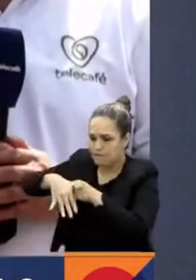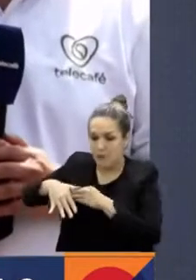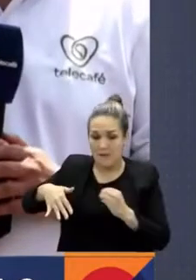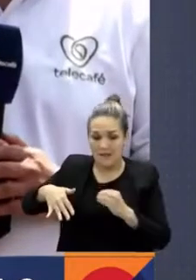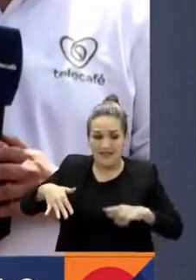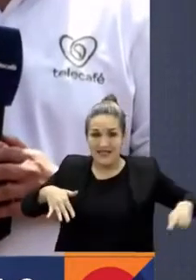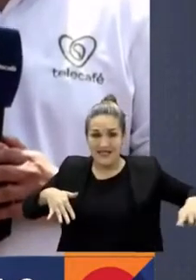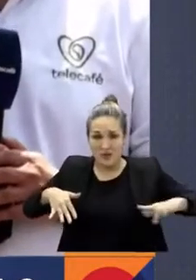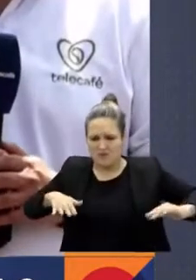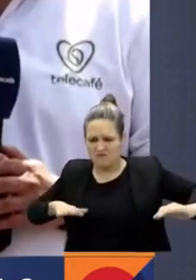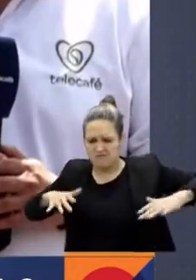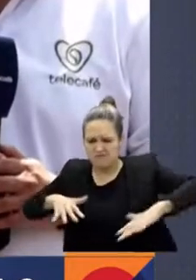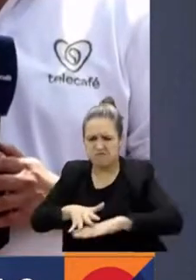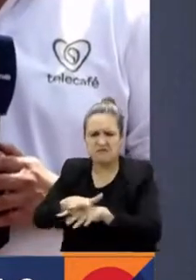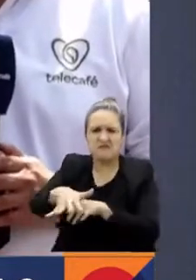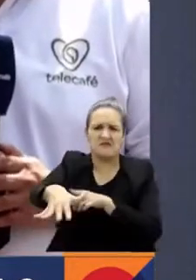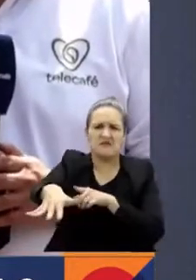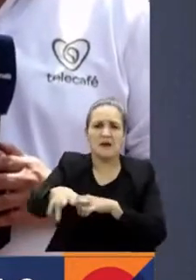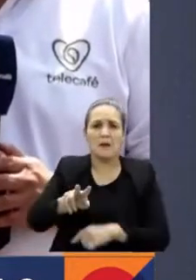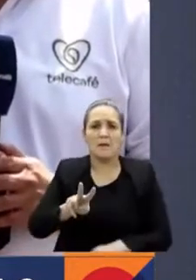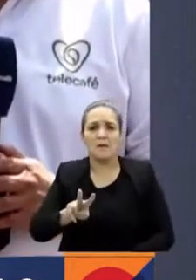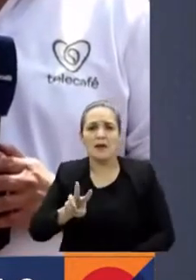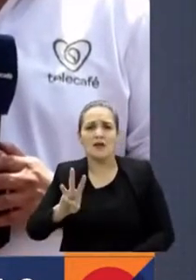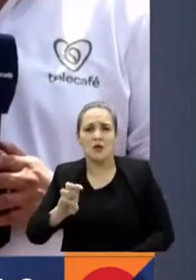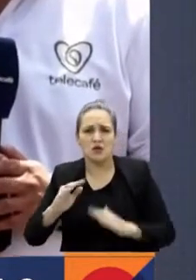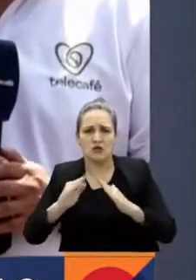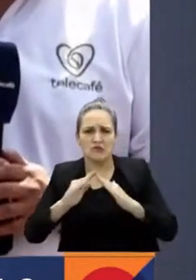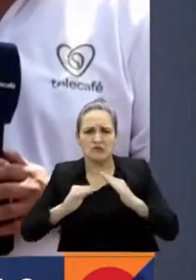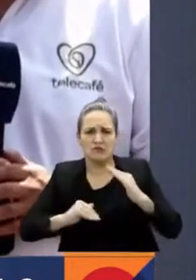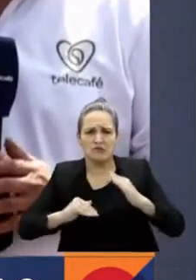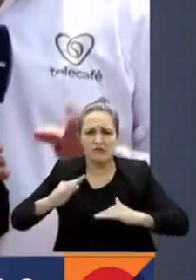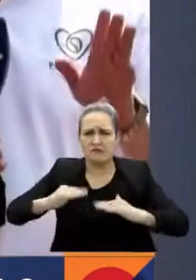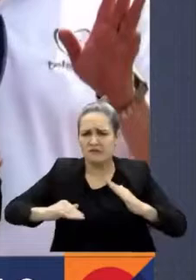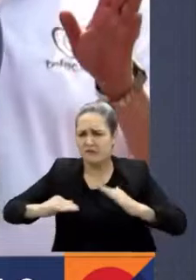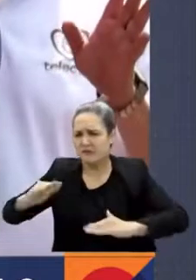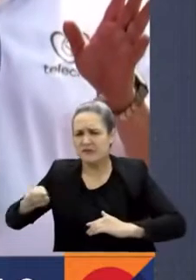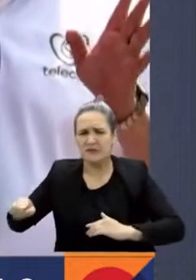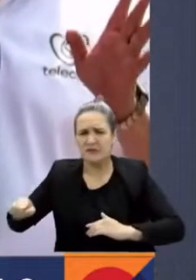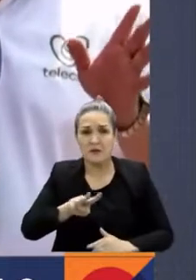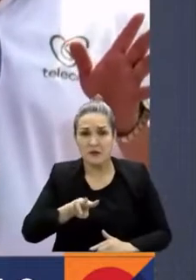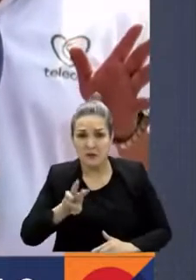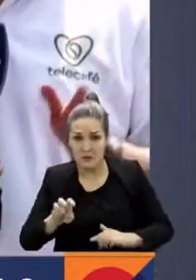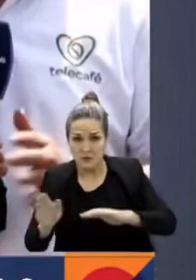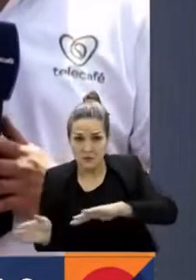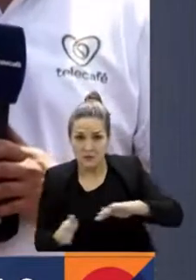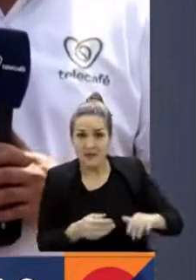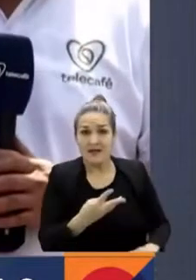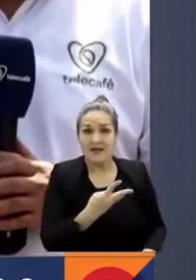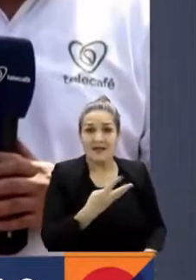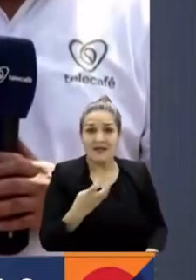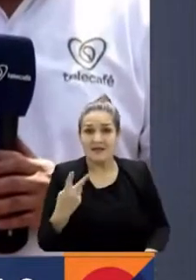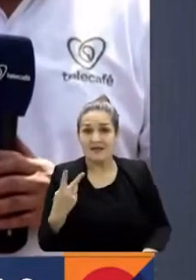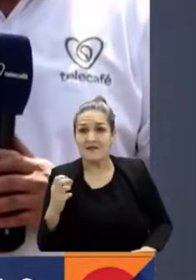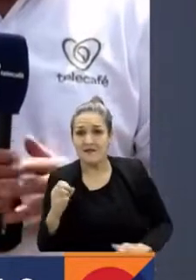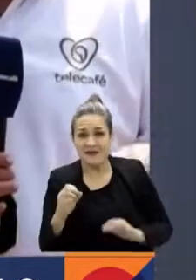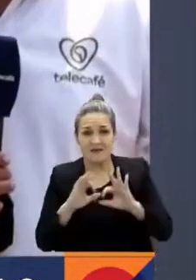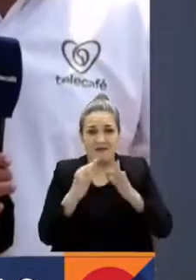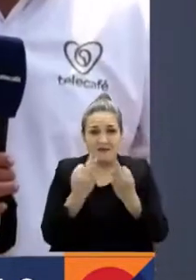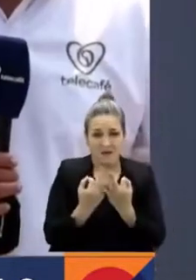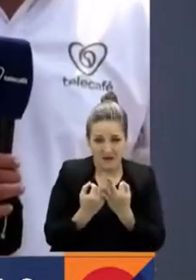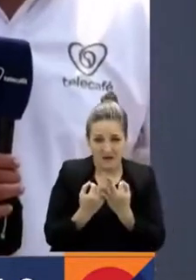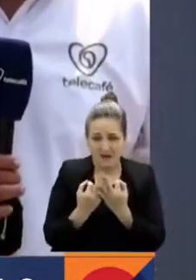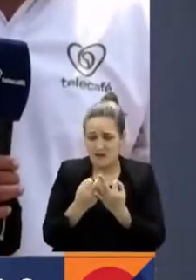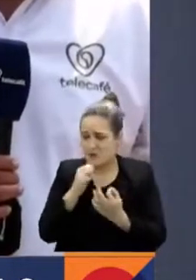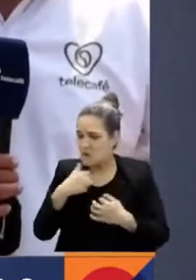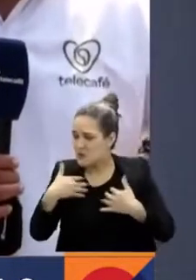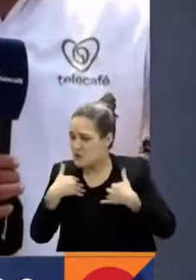una afectación muy grande. 28 viviendas averiadas, literalmente afectadas, más de 320 familias damnificadas, una